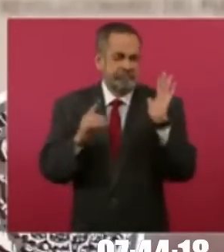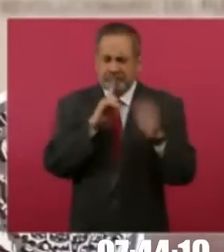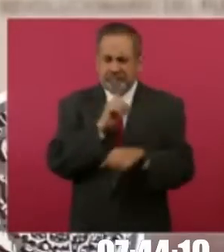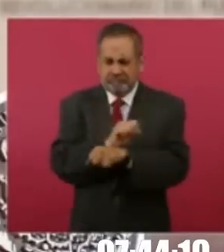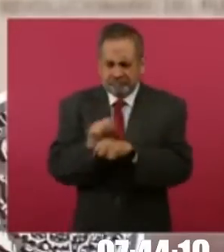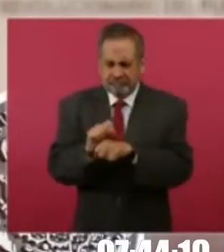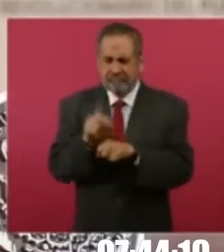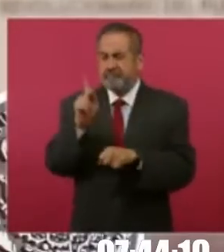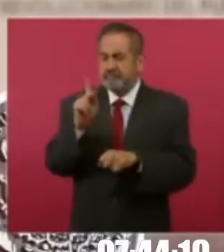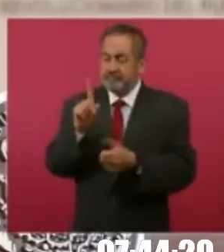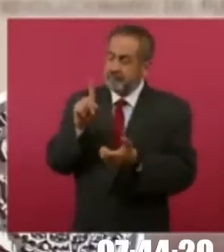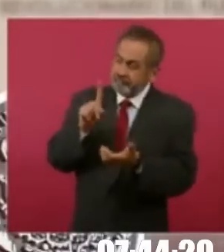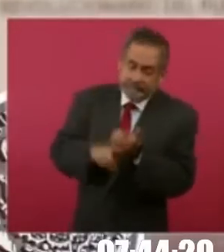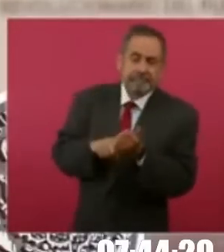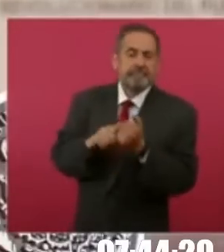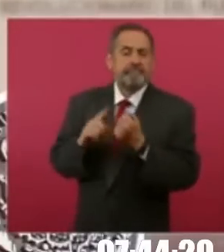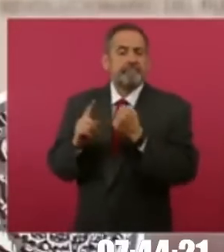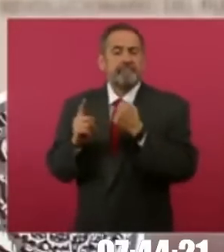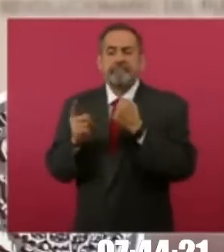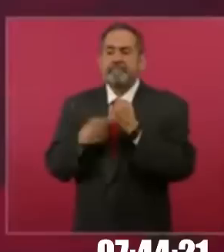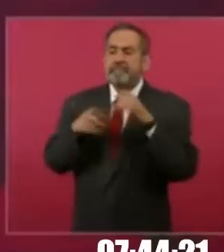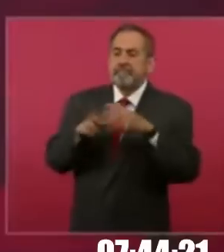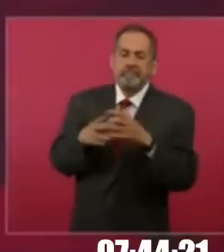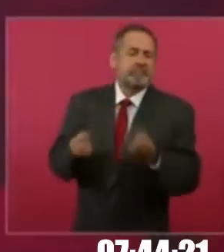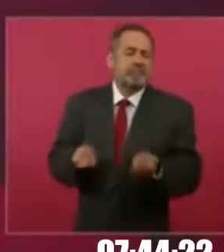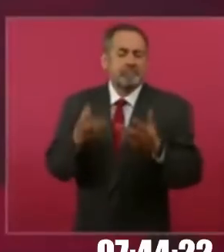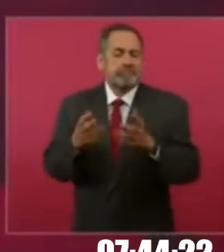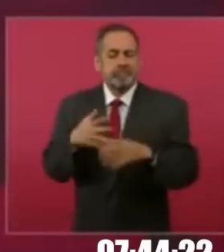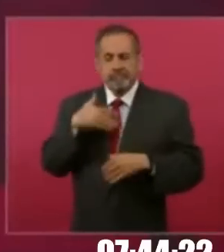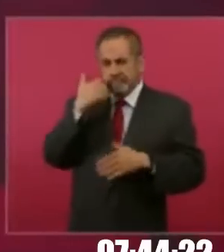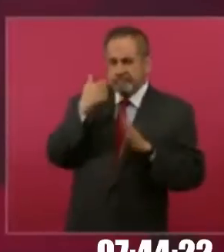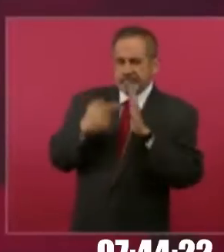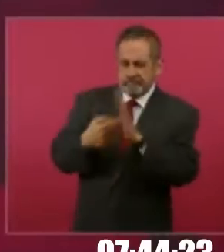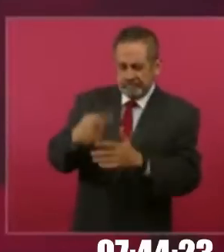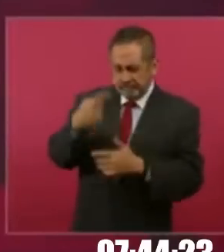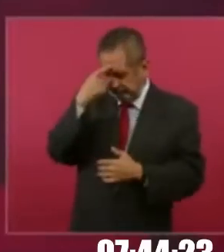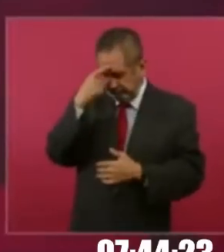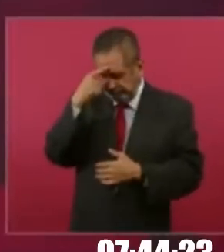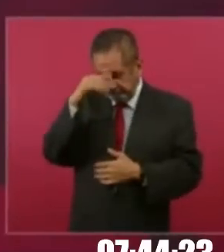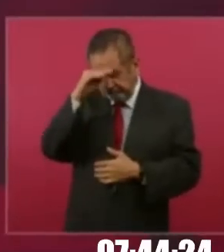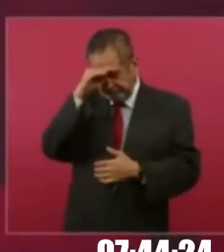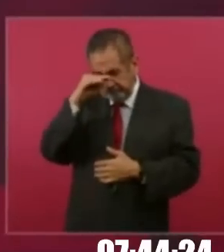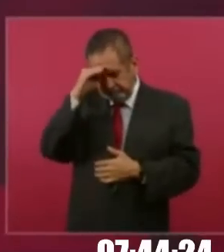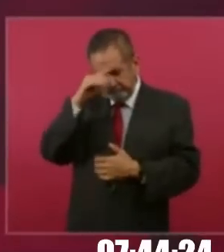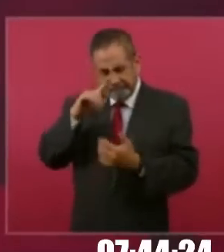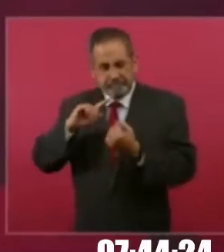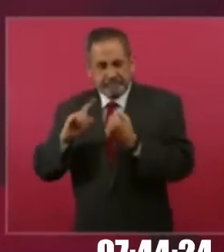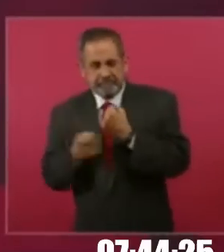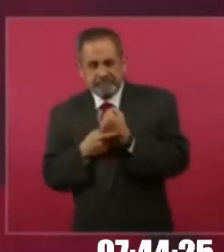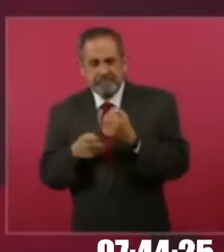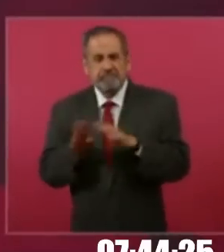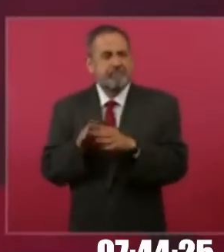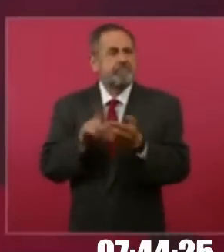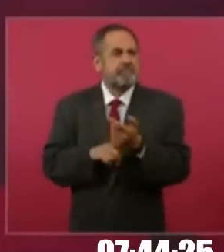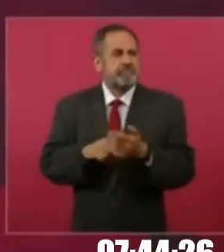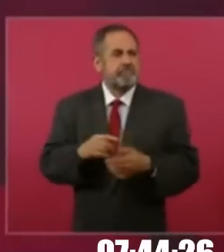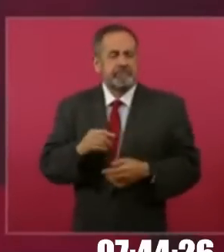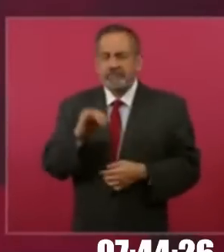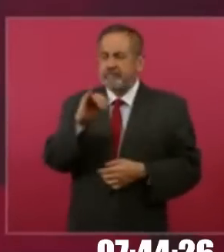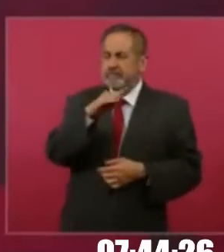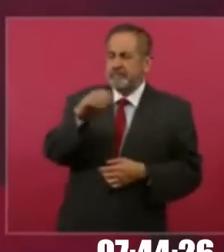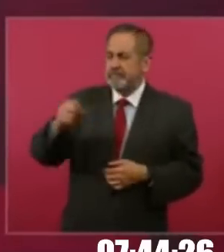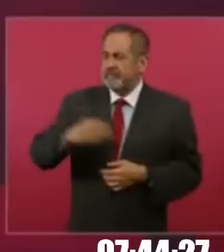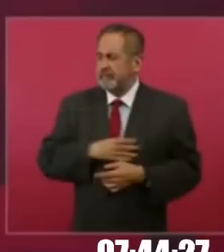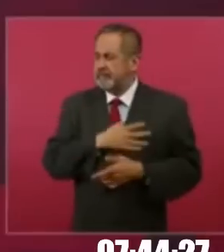se ha hecho pero más allá de esto de mencionar números quisiera reflexionar sobre el de lo que se está haciendo con el modelo Ims bienestar